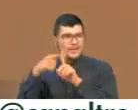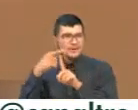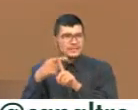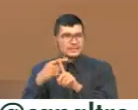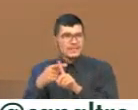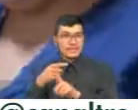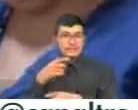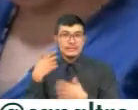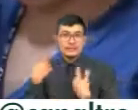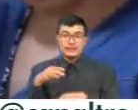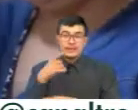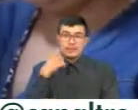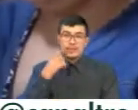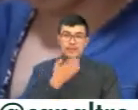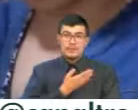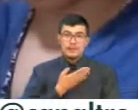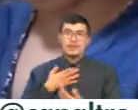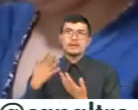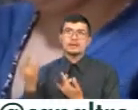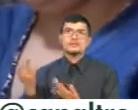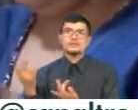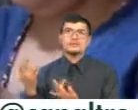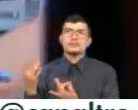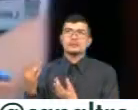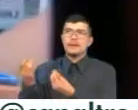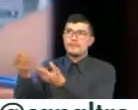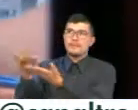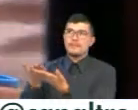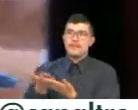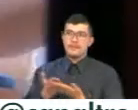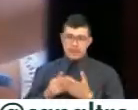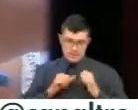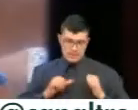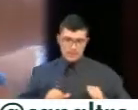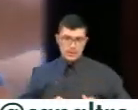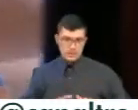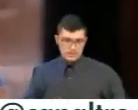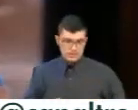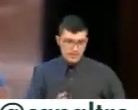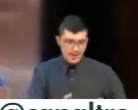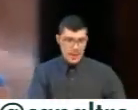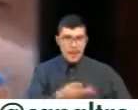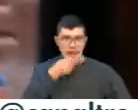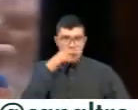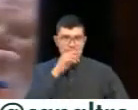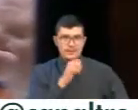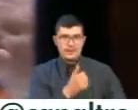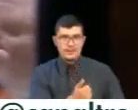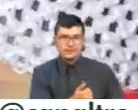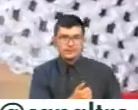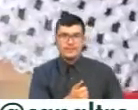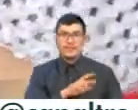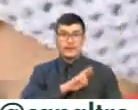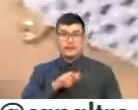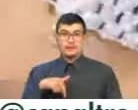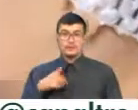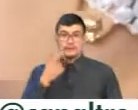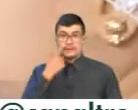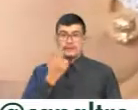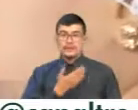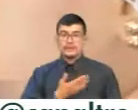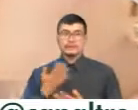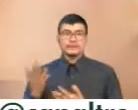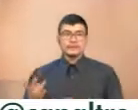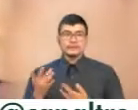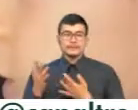encuentran hasta la llegada de un donante de corazón para su pequeña hija. Para nosotros que estamos en la espera es